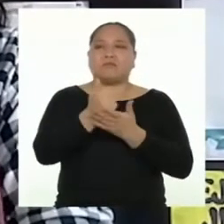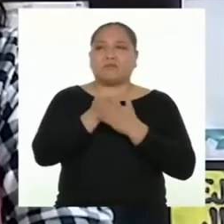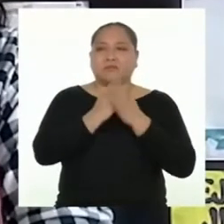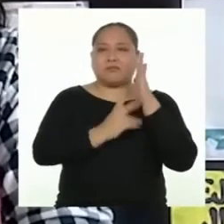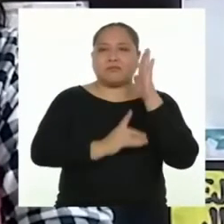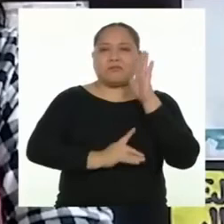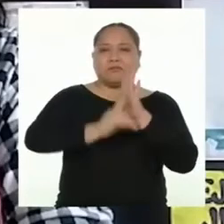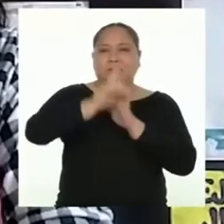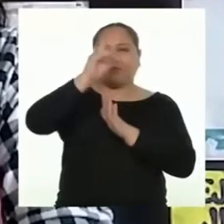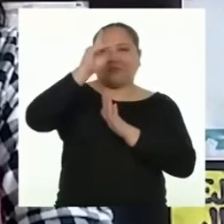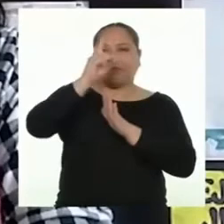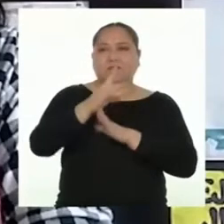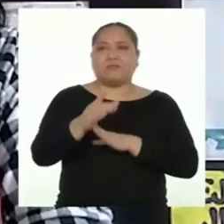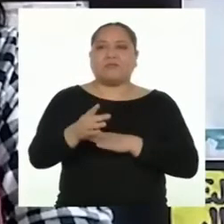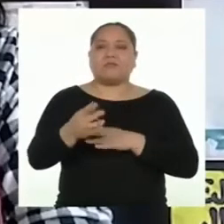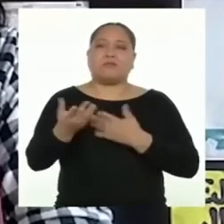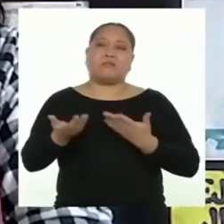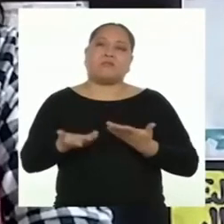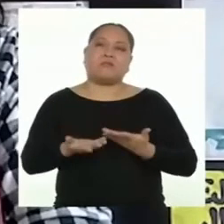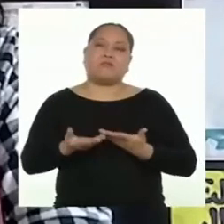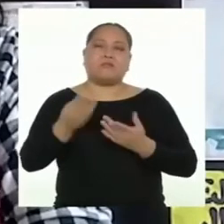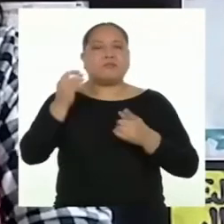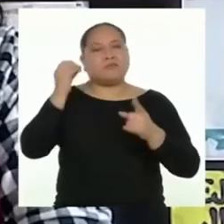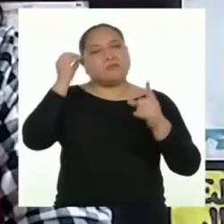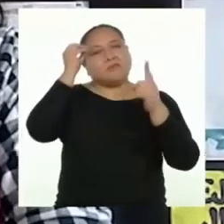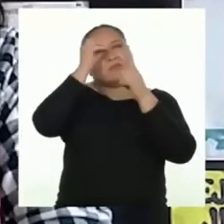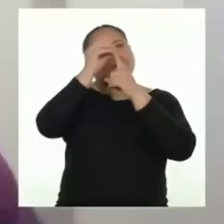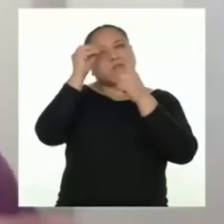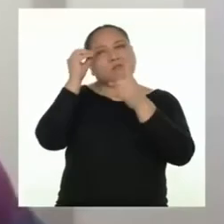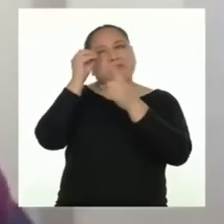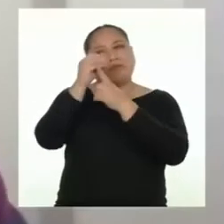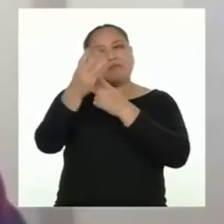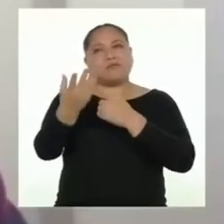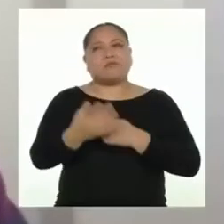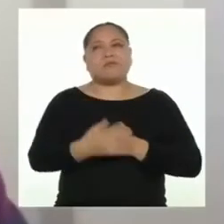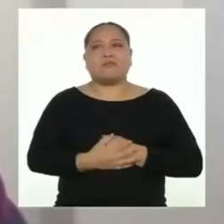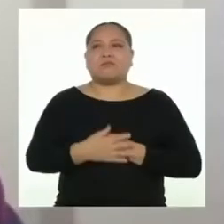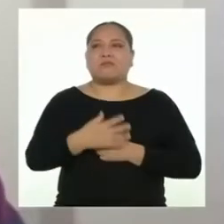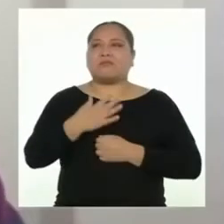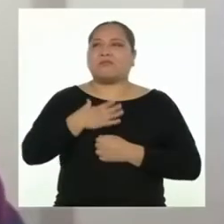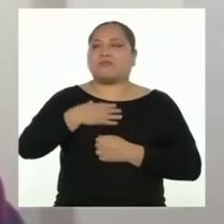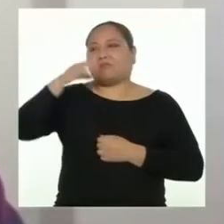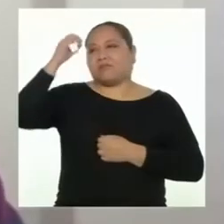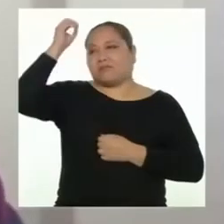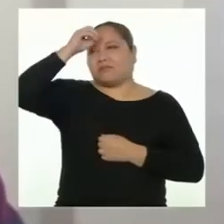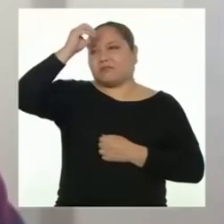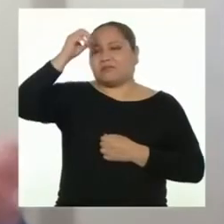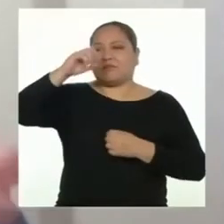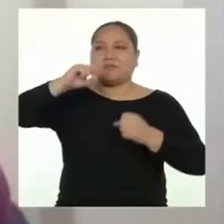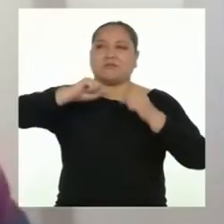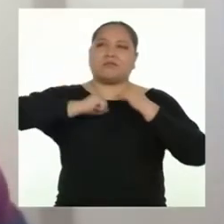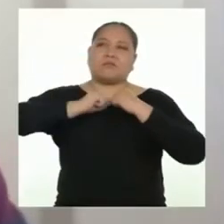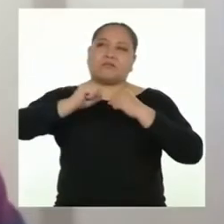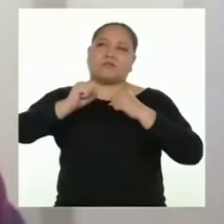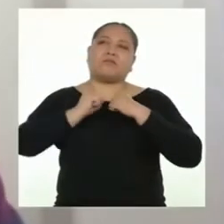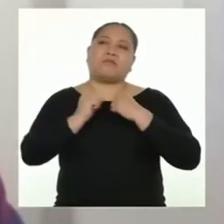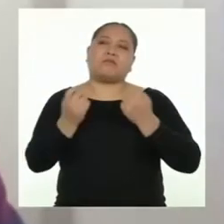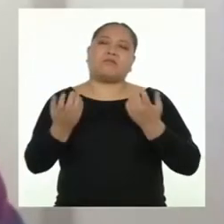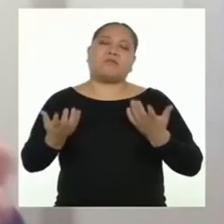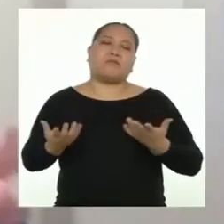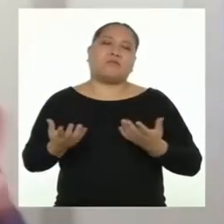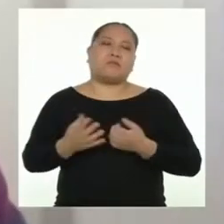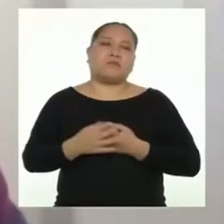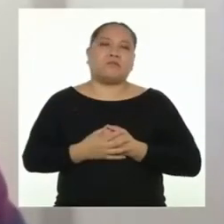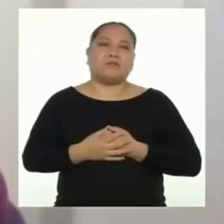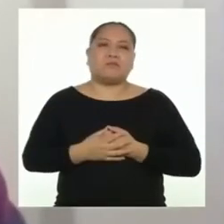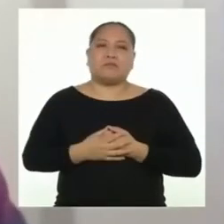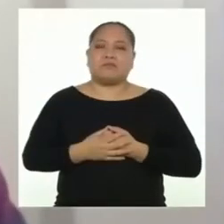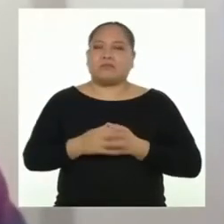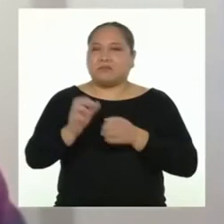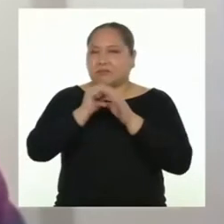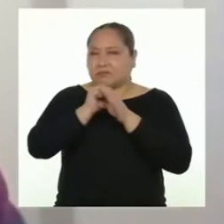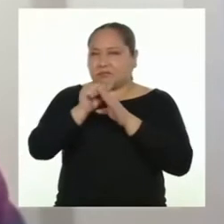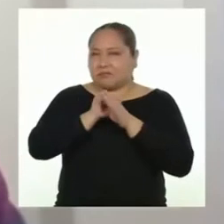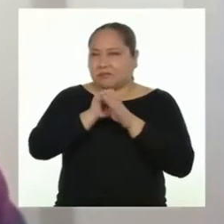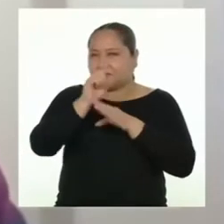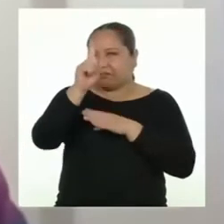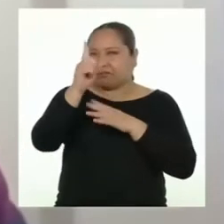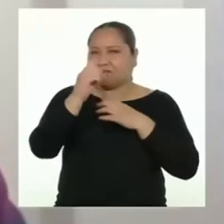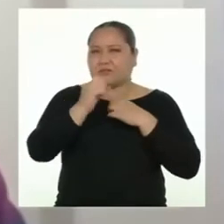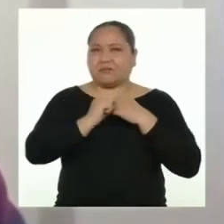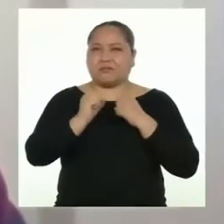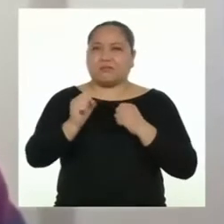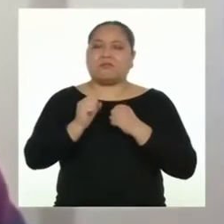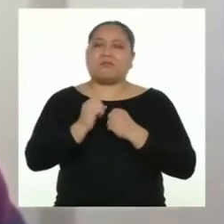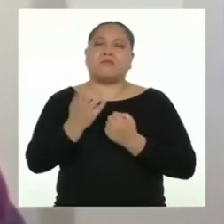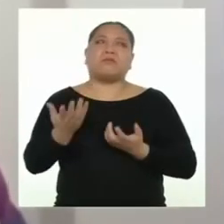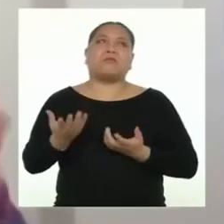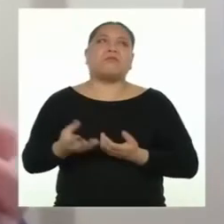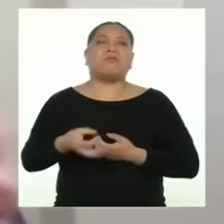a desarrollarnos y a proponernos metas y objetivos. Mi opinión sobre realizar actividad física y practicar